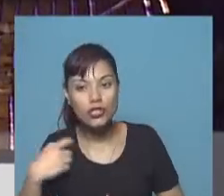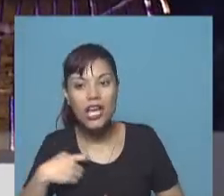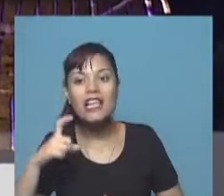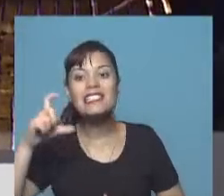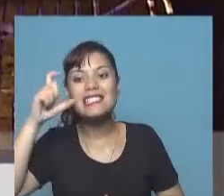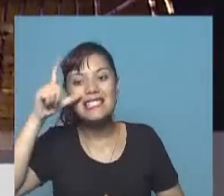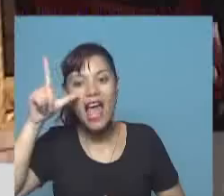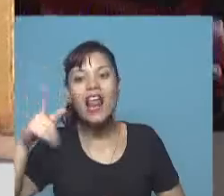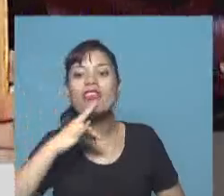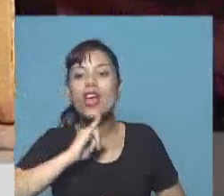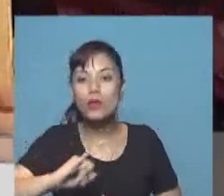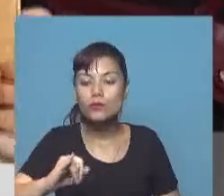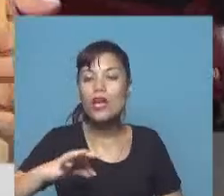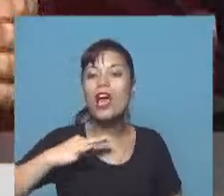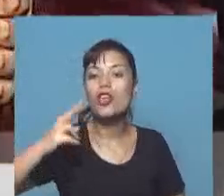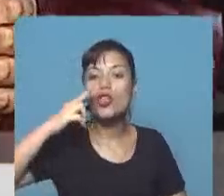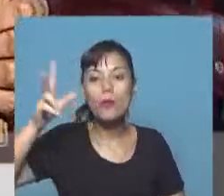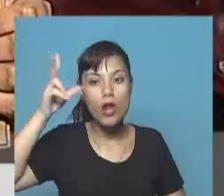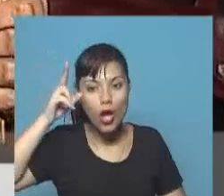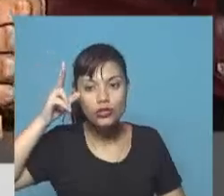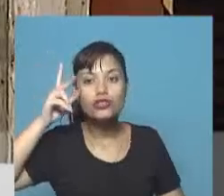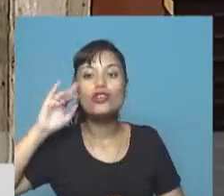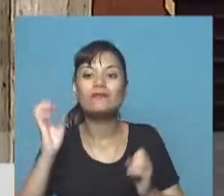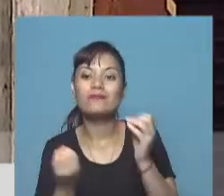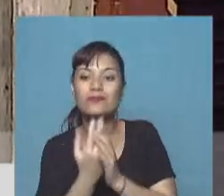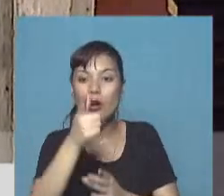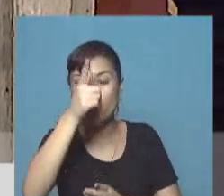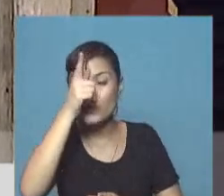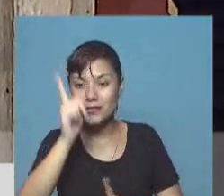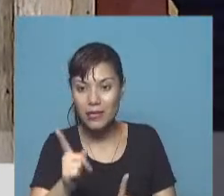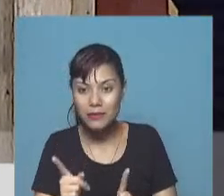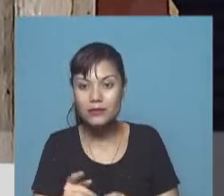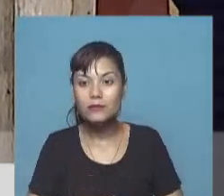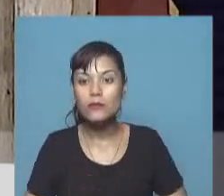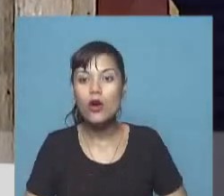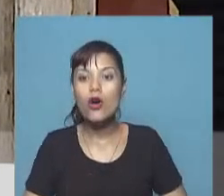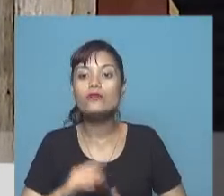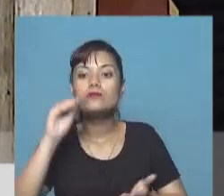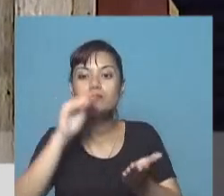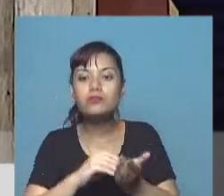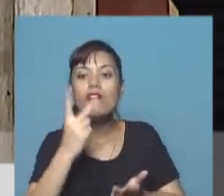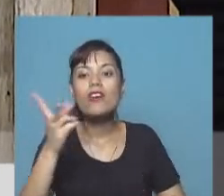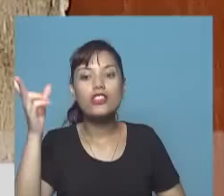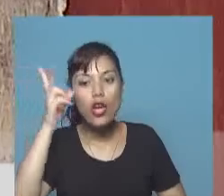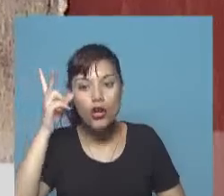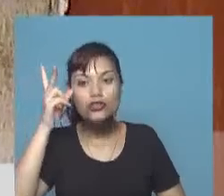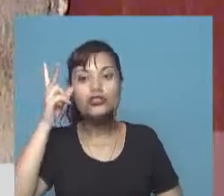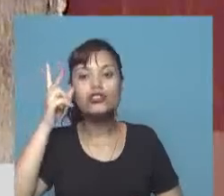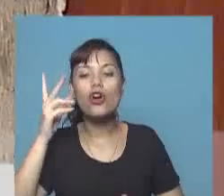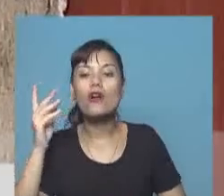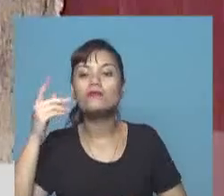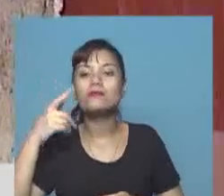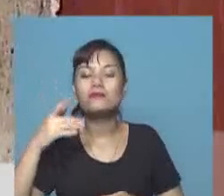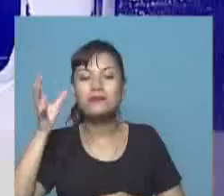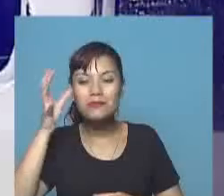CELS, denunció que desde el año 2008, que se creó la Policía Metropolitana, se registraron 28 casos de